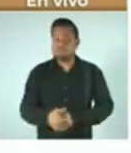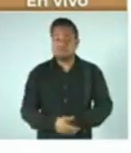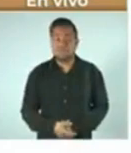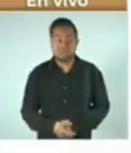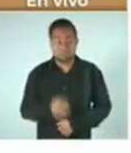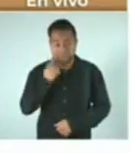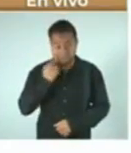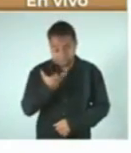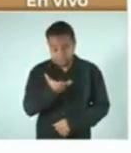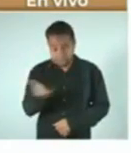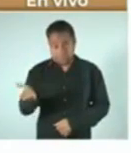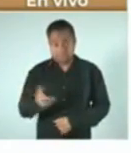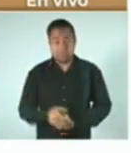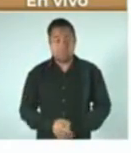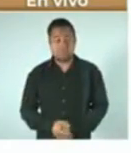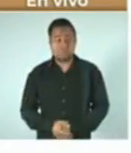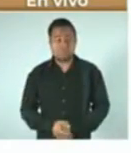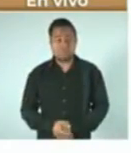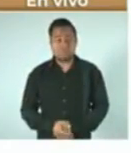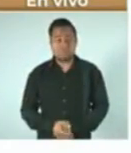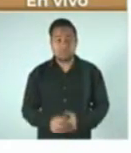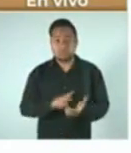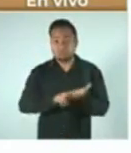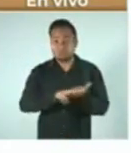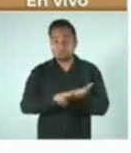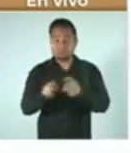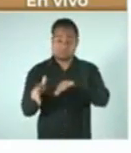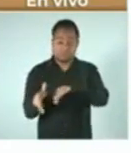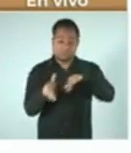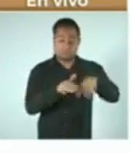Miren. Y lo único verde es ese lado.